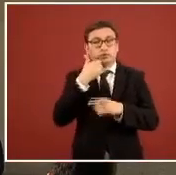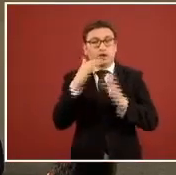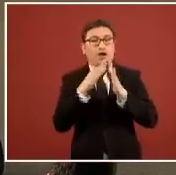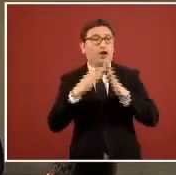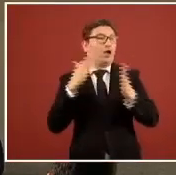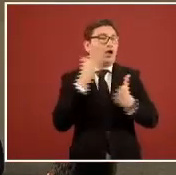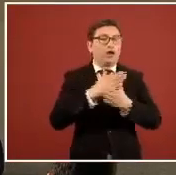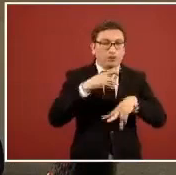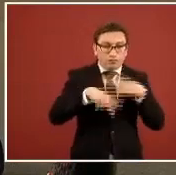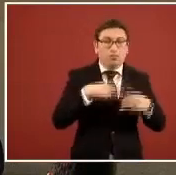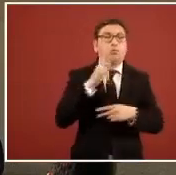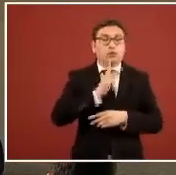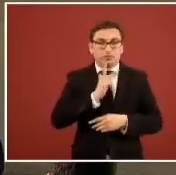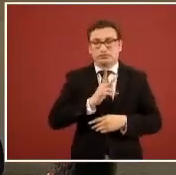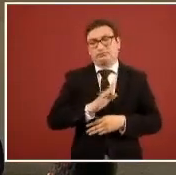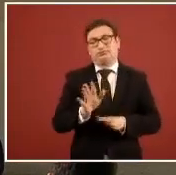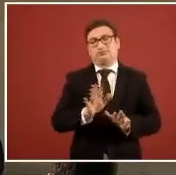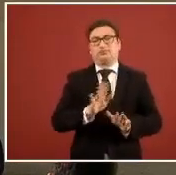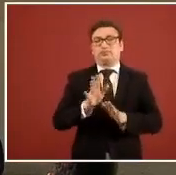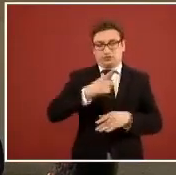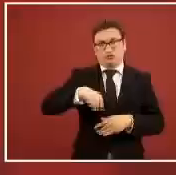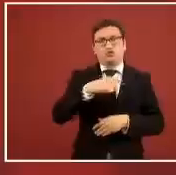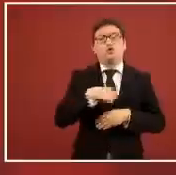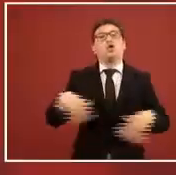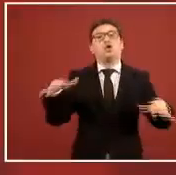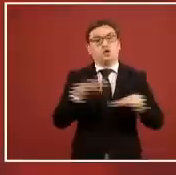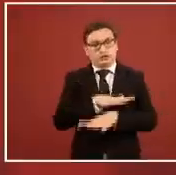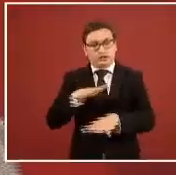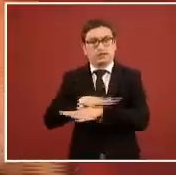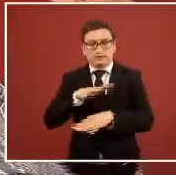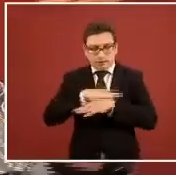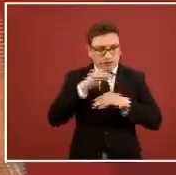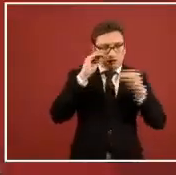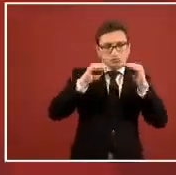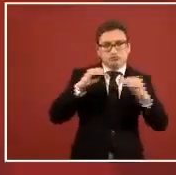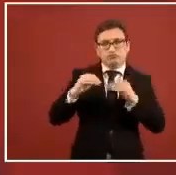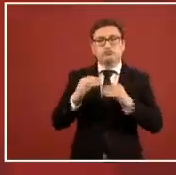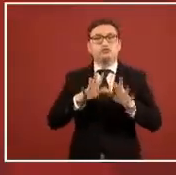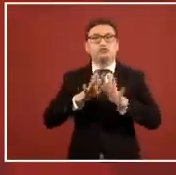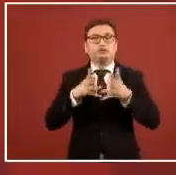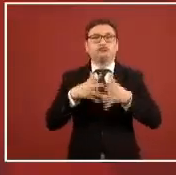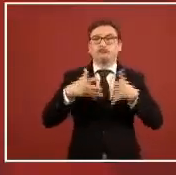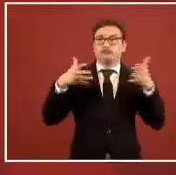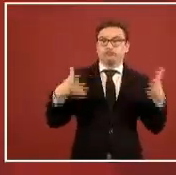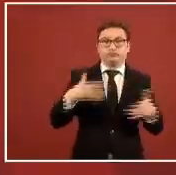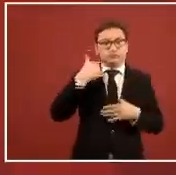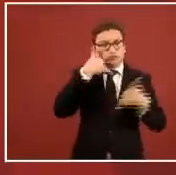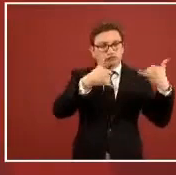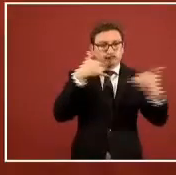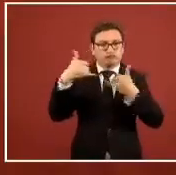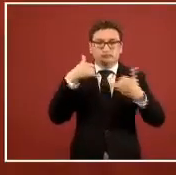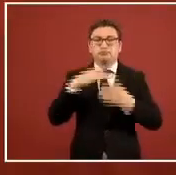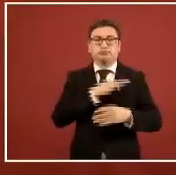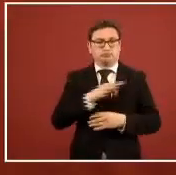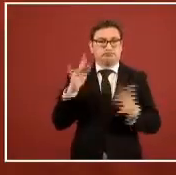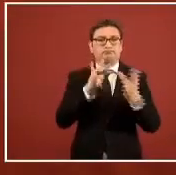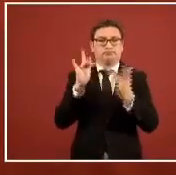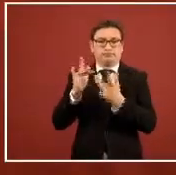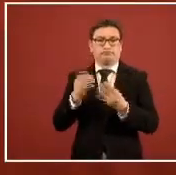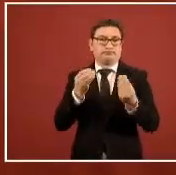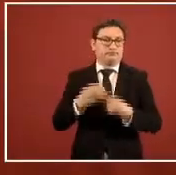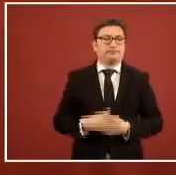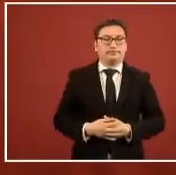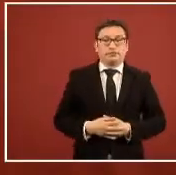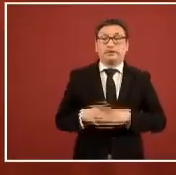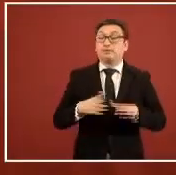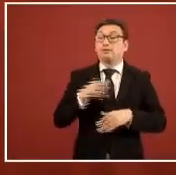domicilio para hacer pruebas, y entonces remodelamos este centro de atención y tenemos un centro de atención telefónica muy amplio. Doctor. De hecho, rápidamente